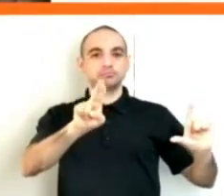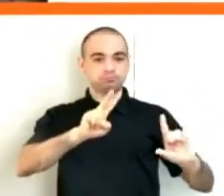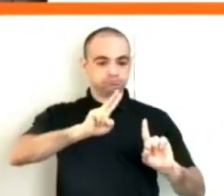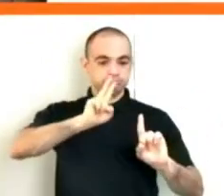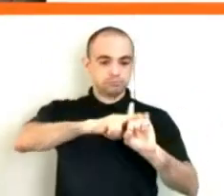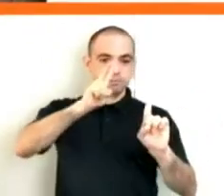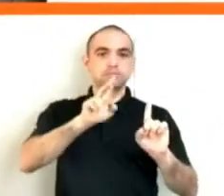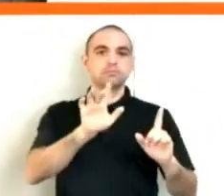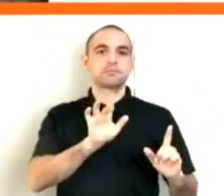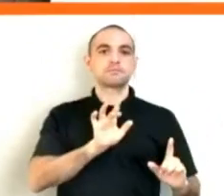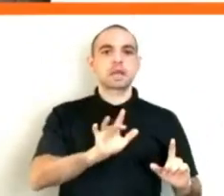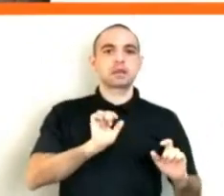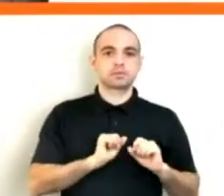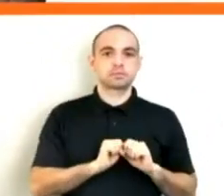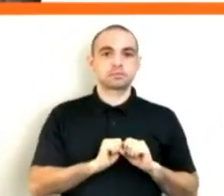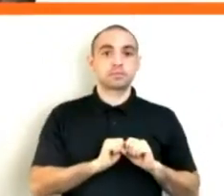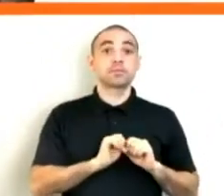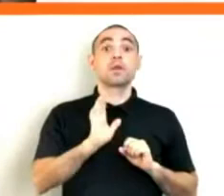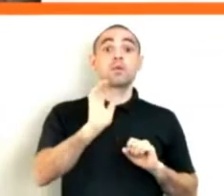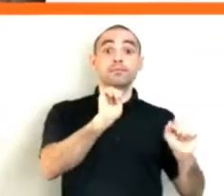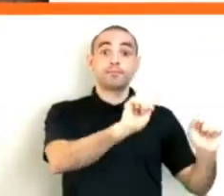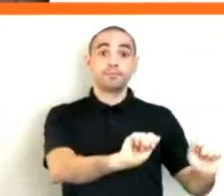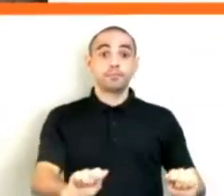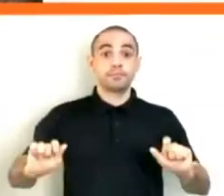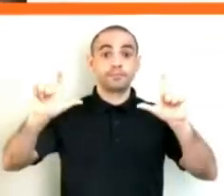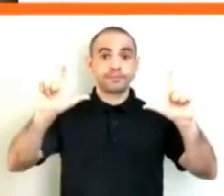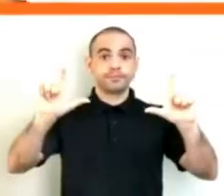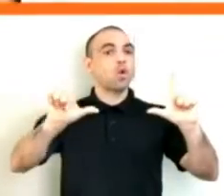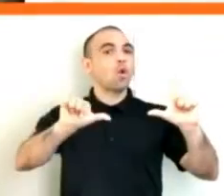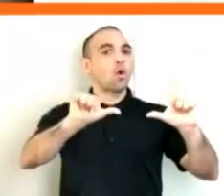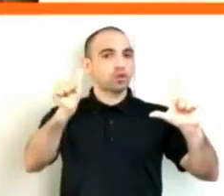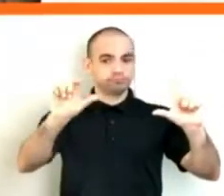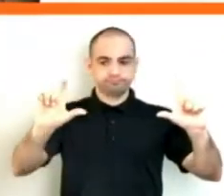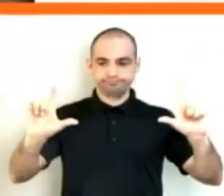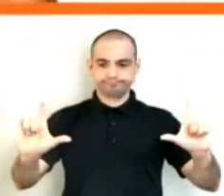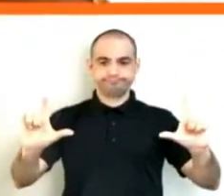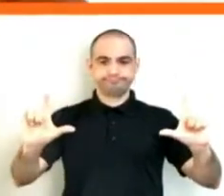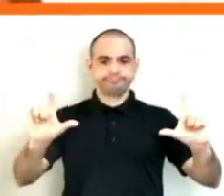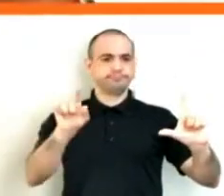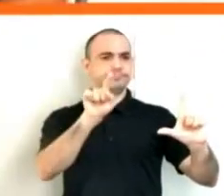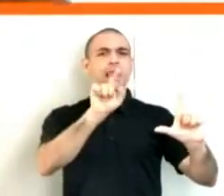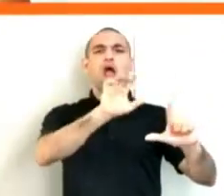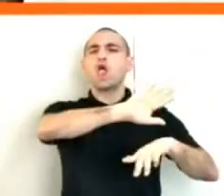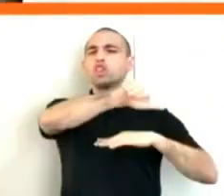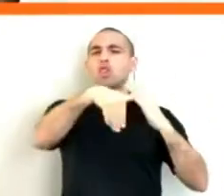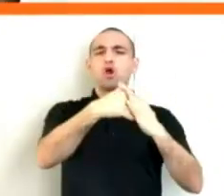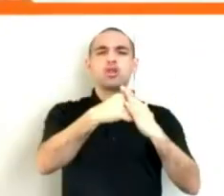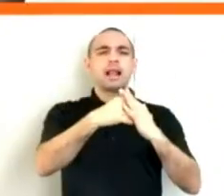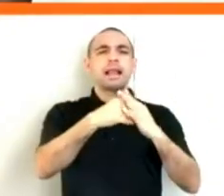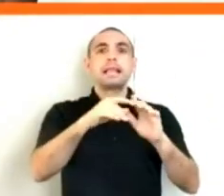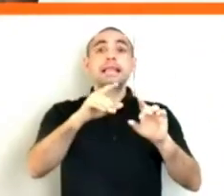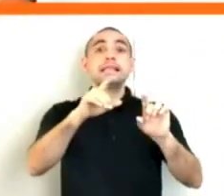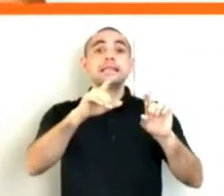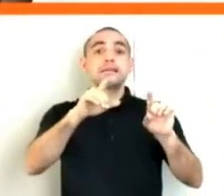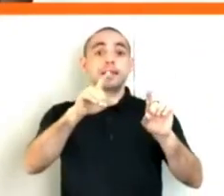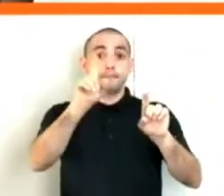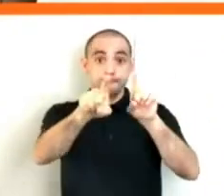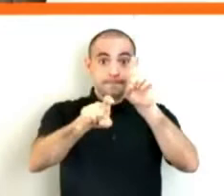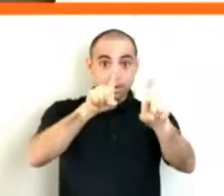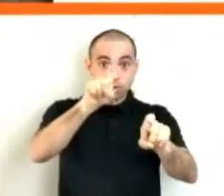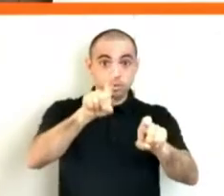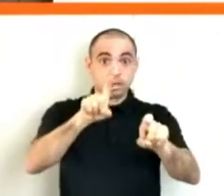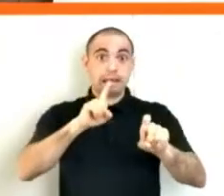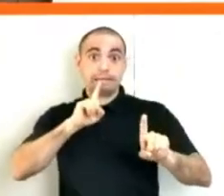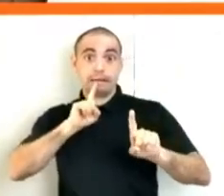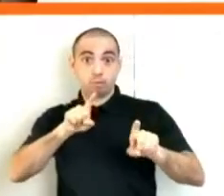pantalla. Y le va a salir nuevamente todas las preguntas y todas las contestaciones otra vez para que nuevamente,